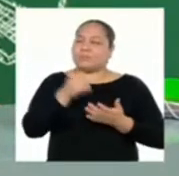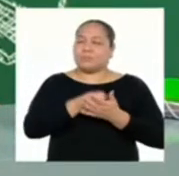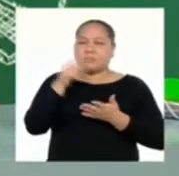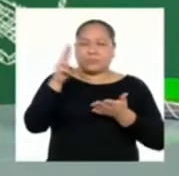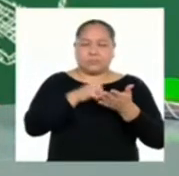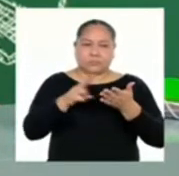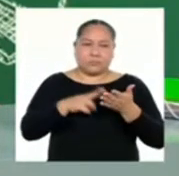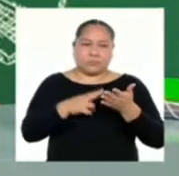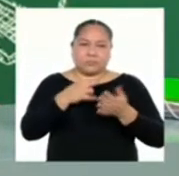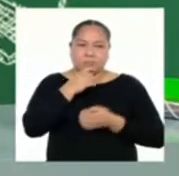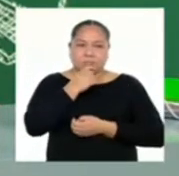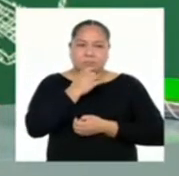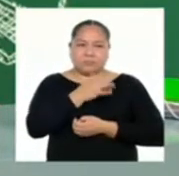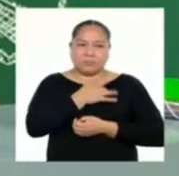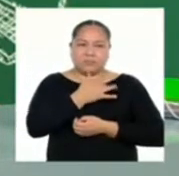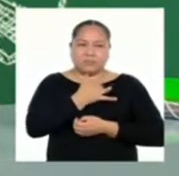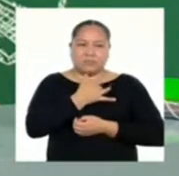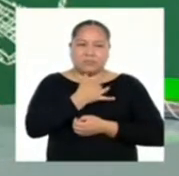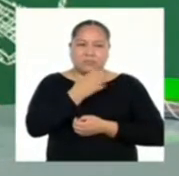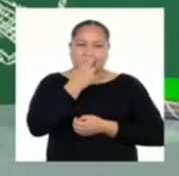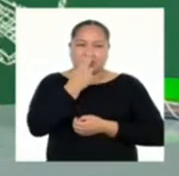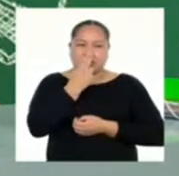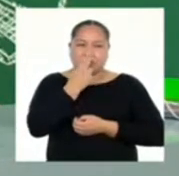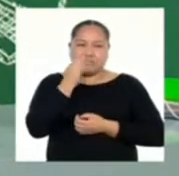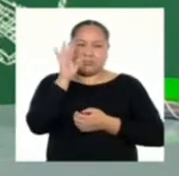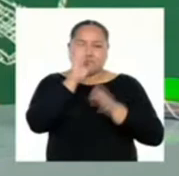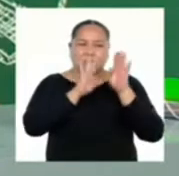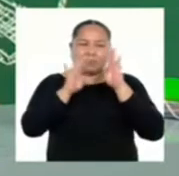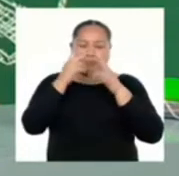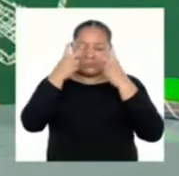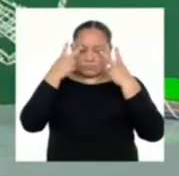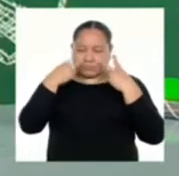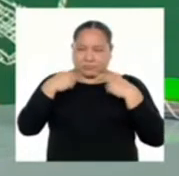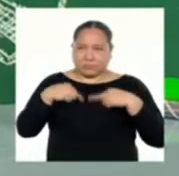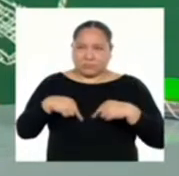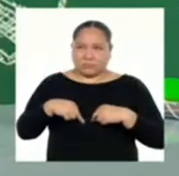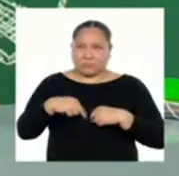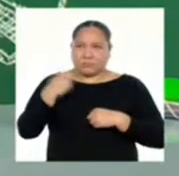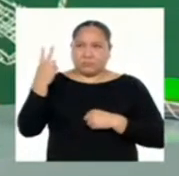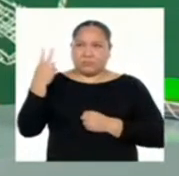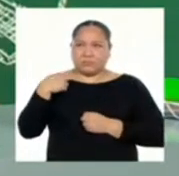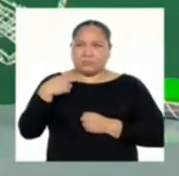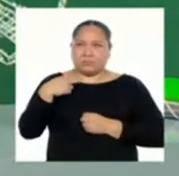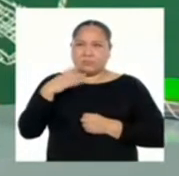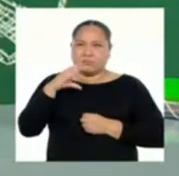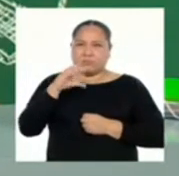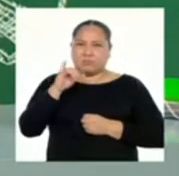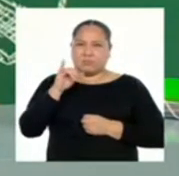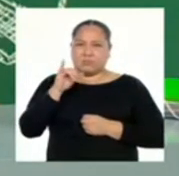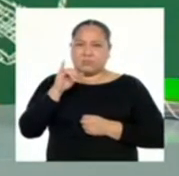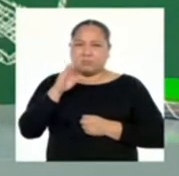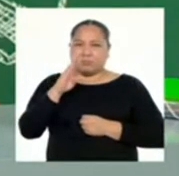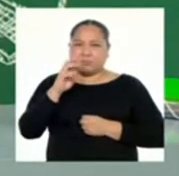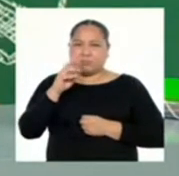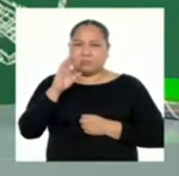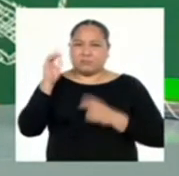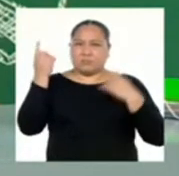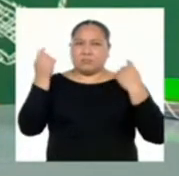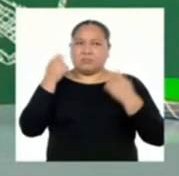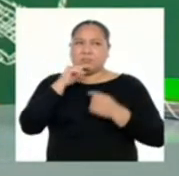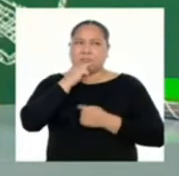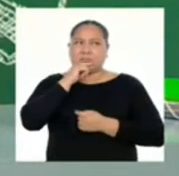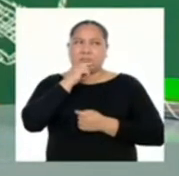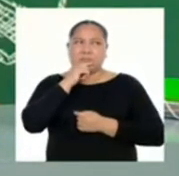estamos leyendo, me siento raro por preocuparme tanto por verme físicamente bien en la ciberfiesta que está organizando Yaremis. ¿Las chicas